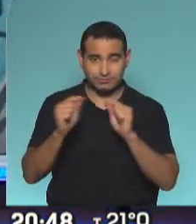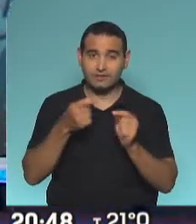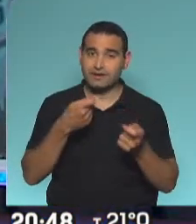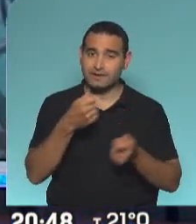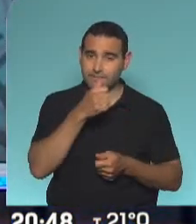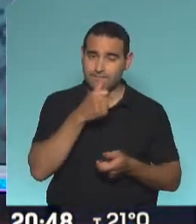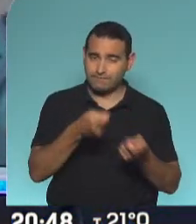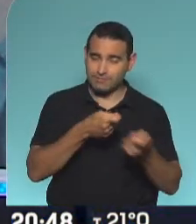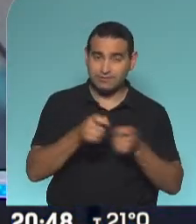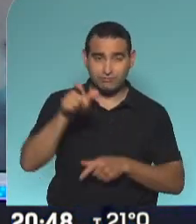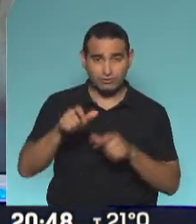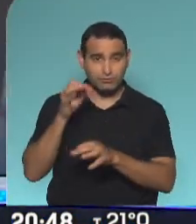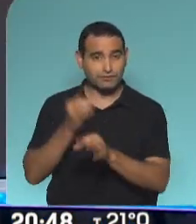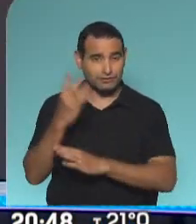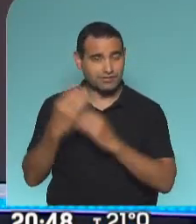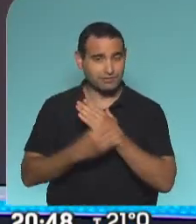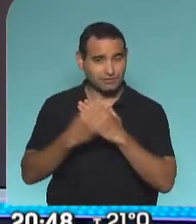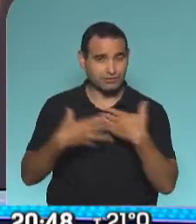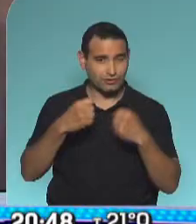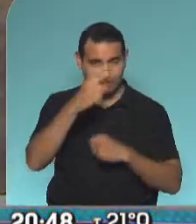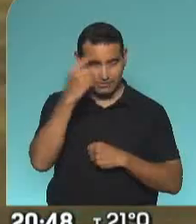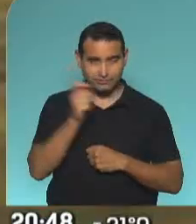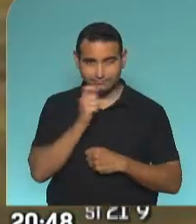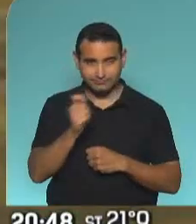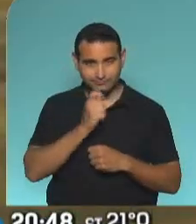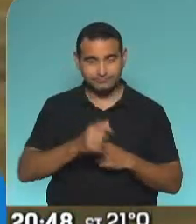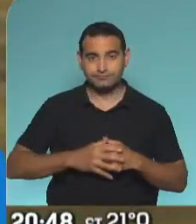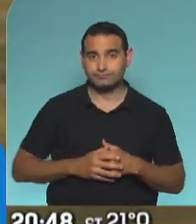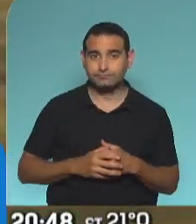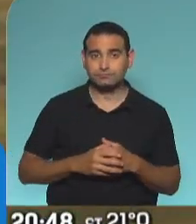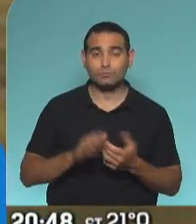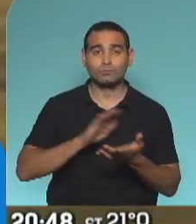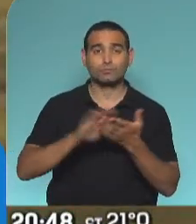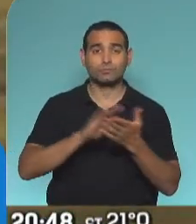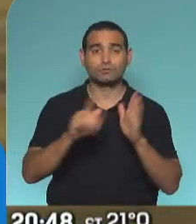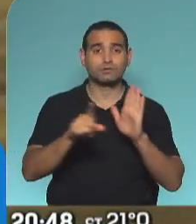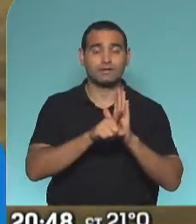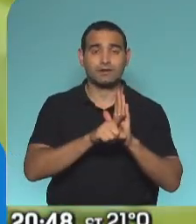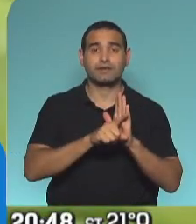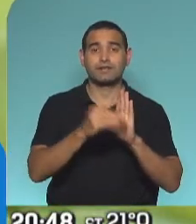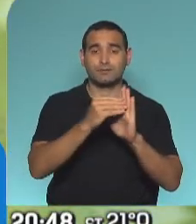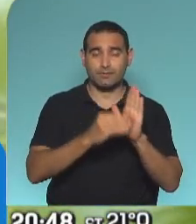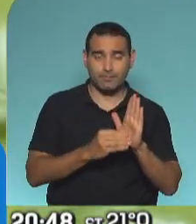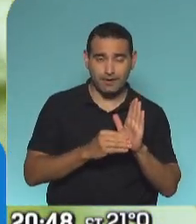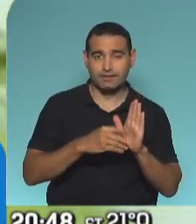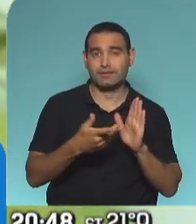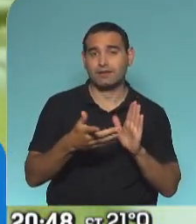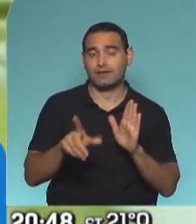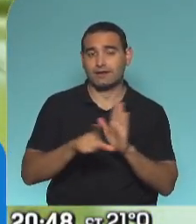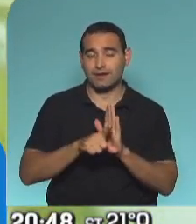ya logramos con especialistas del ministerio de salud de la nación la nueva reglamentación de la ley de uso de cannabis medicinal